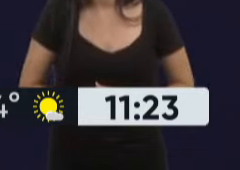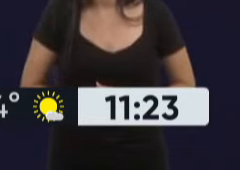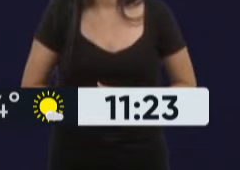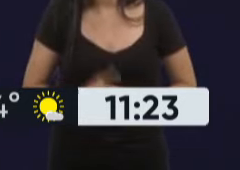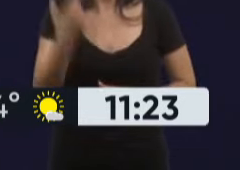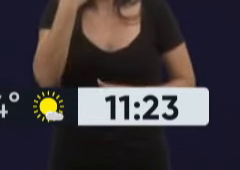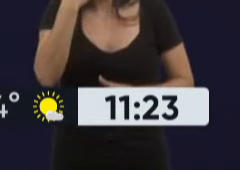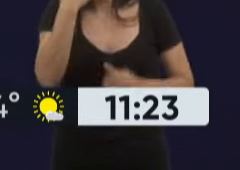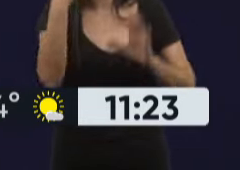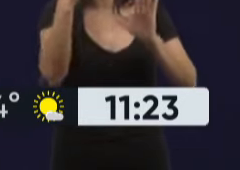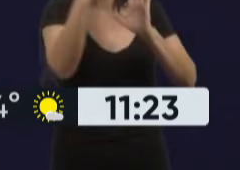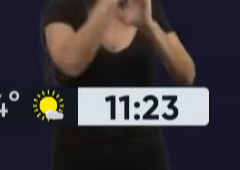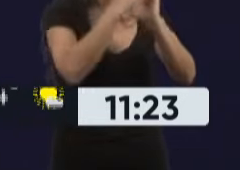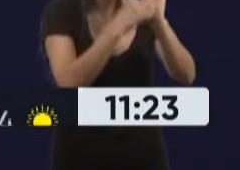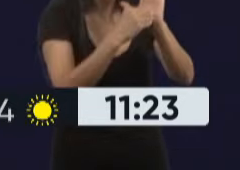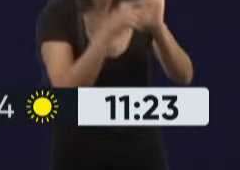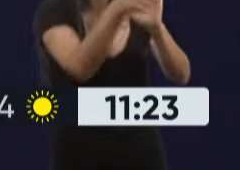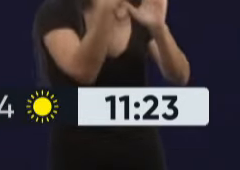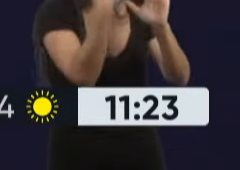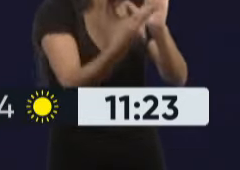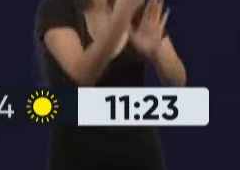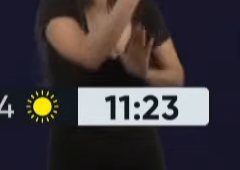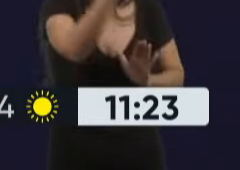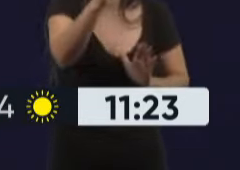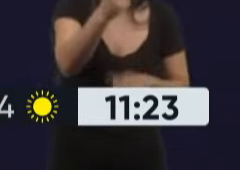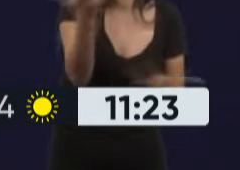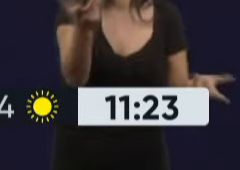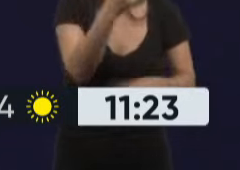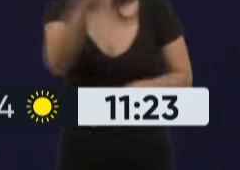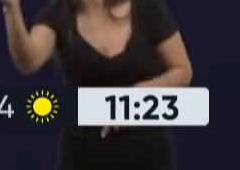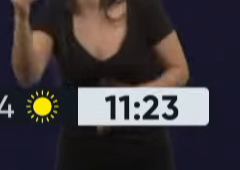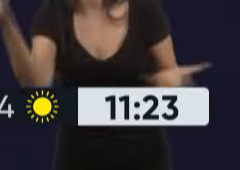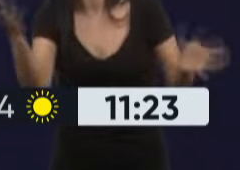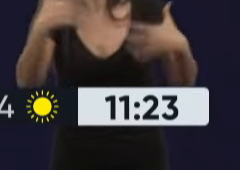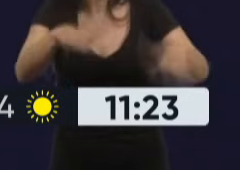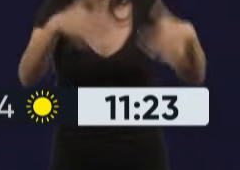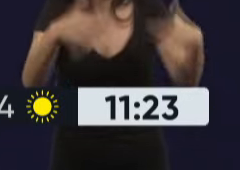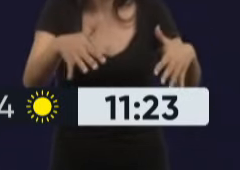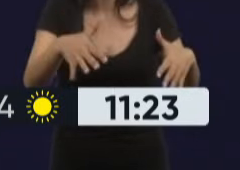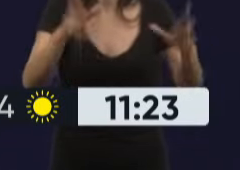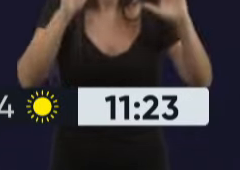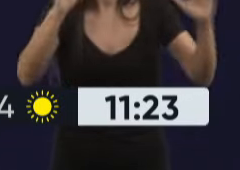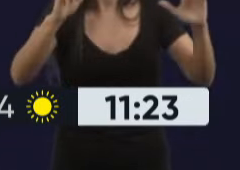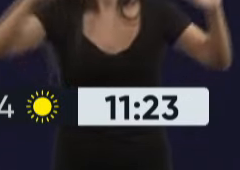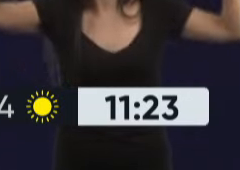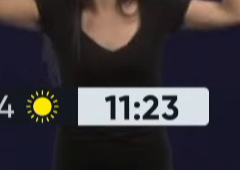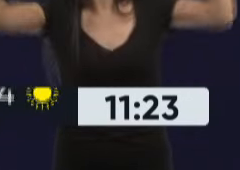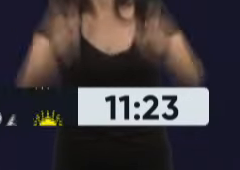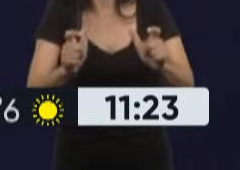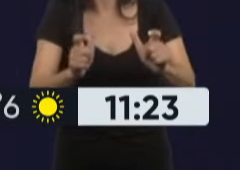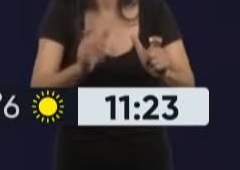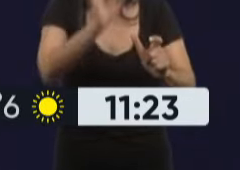números que vos manifestas no importa 200 100 lo que sea se derrumben porque sabemos el rezago que tiene la política monetaria